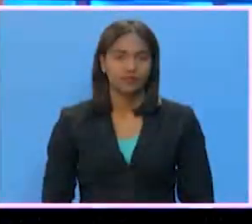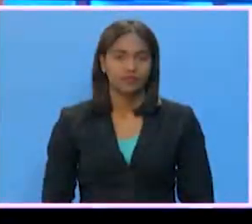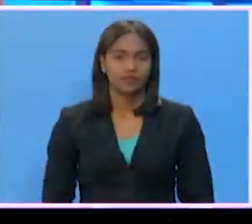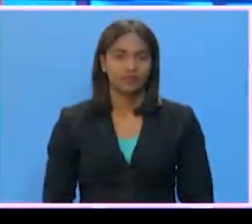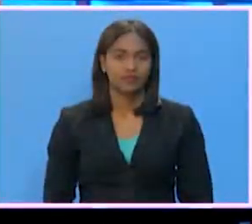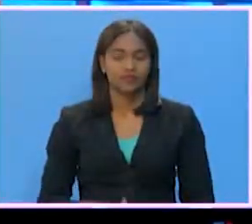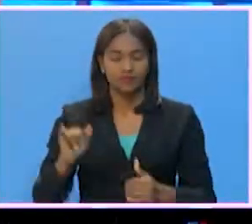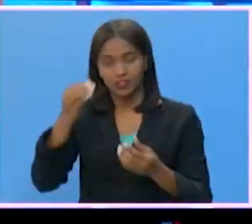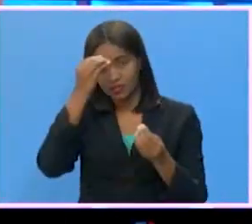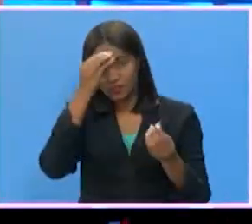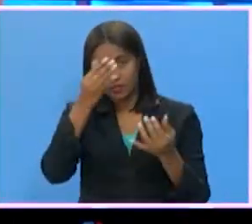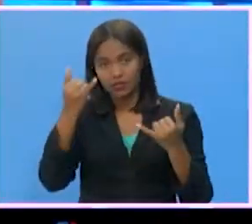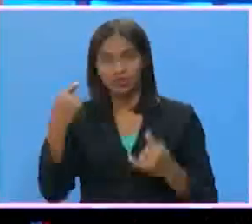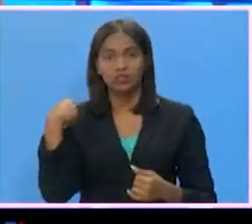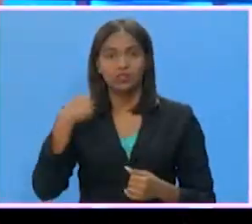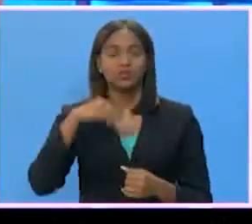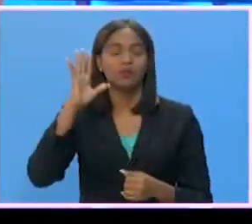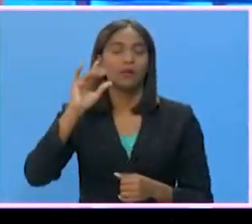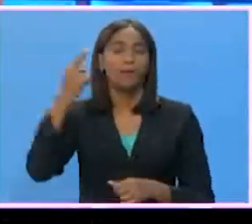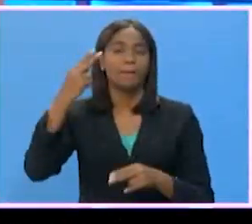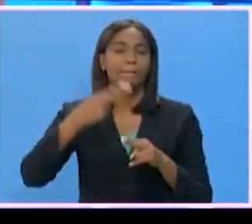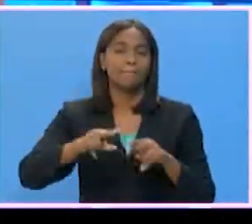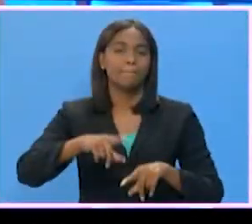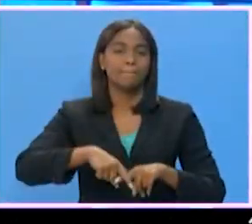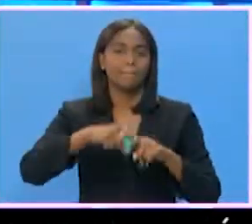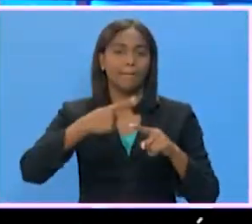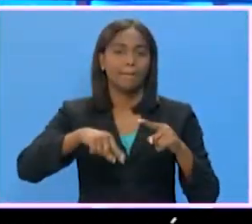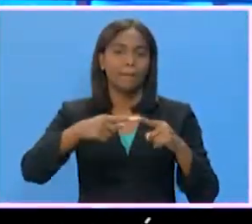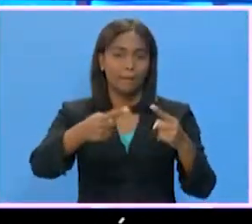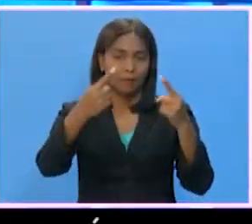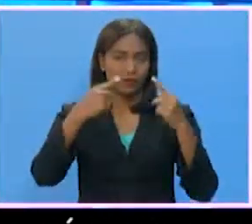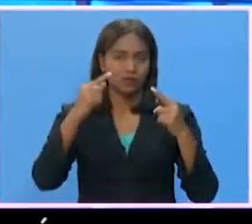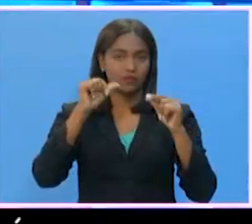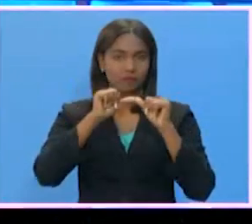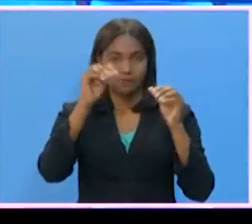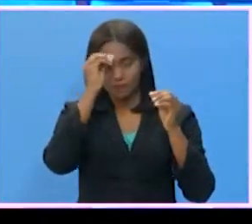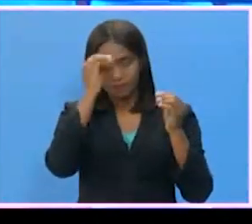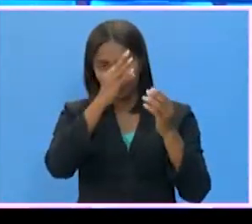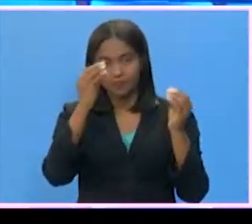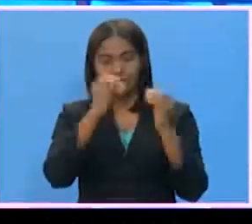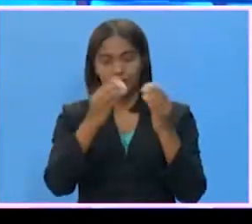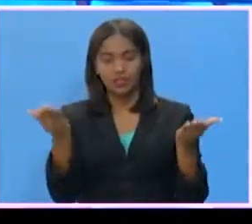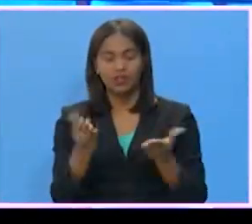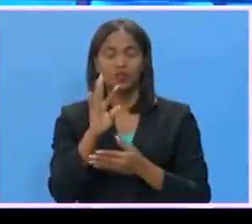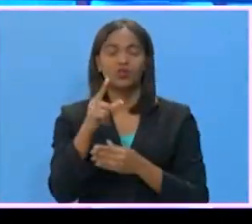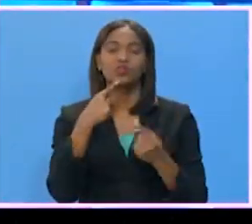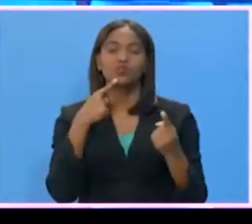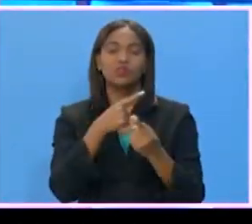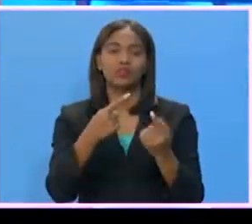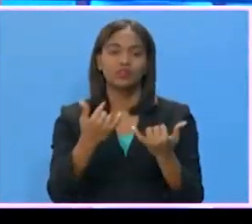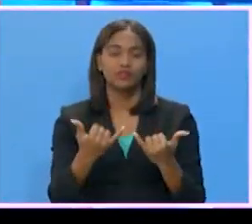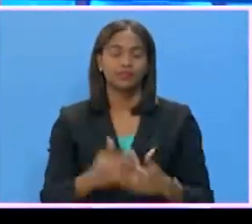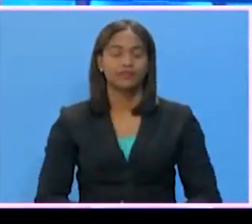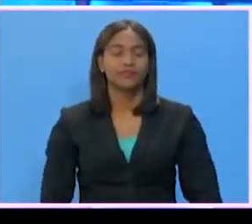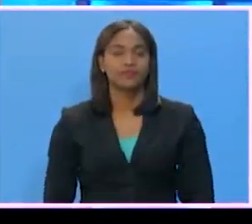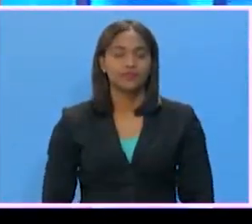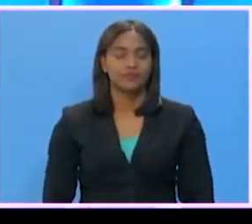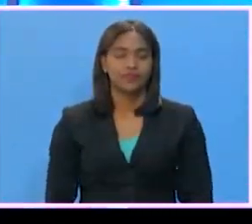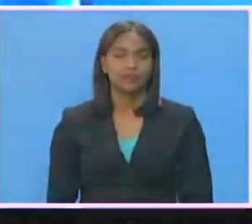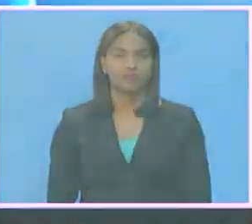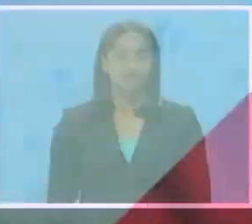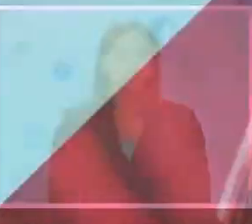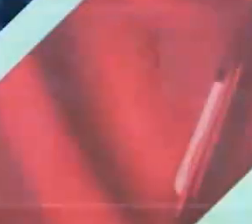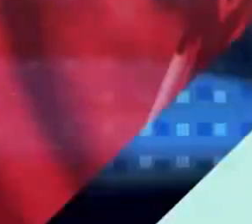Con esta información nos vamos a nuestra primera pausa. De inmediato regresamos con más aquí en 4RD Noticias, emisión estelar.